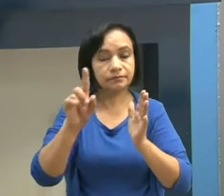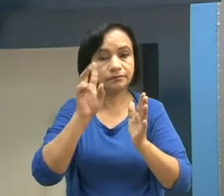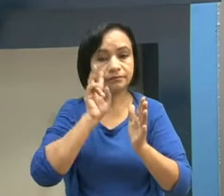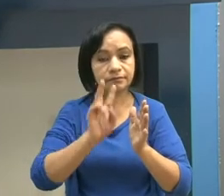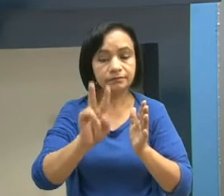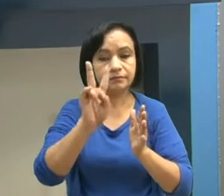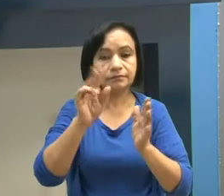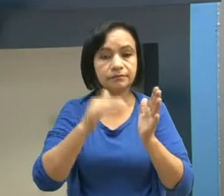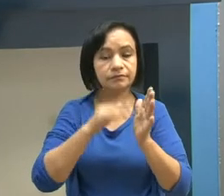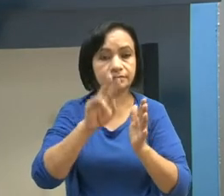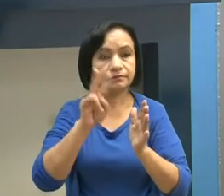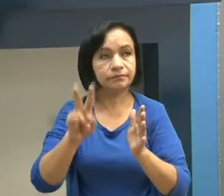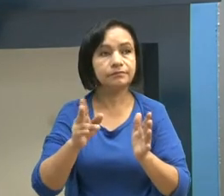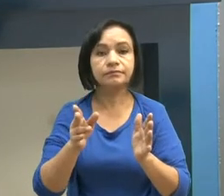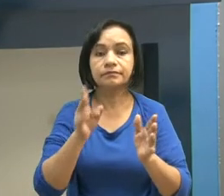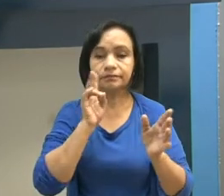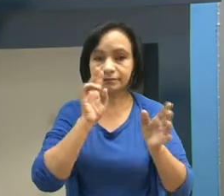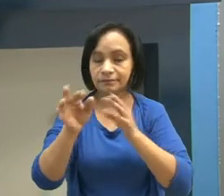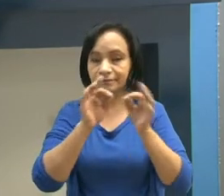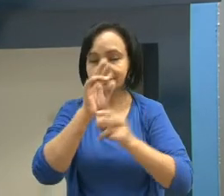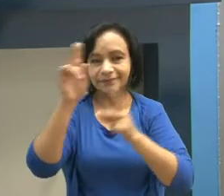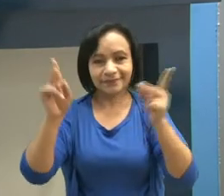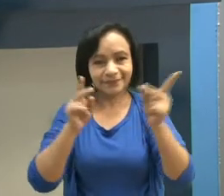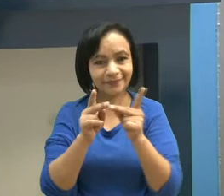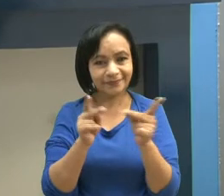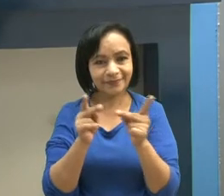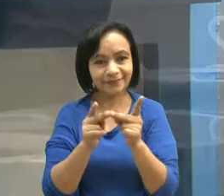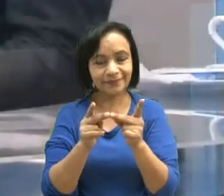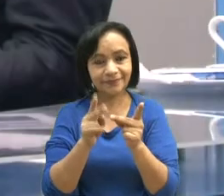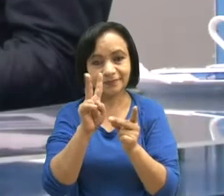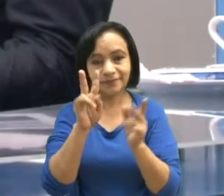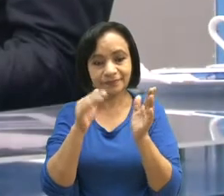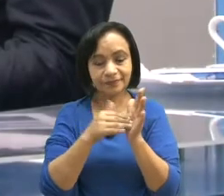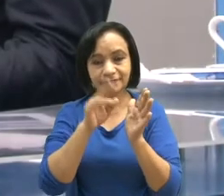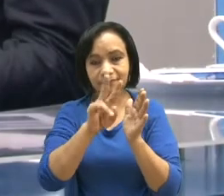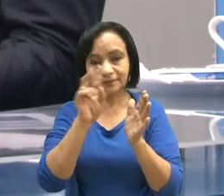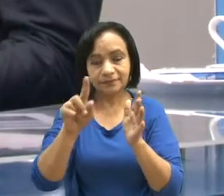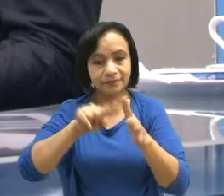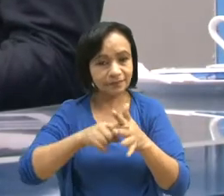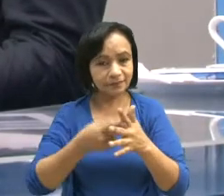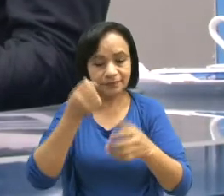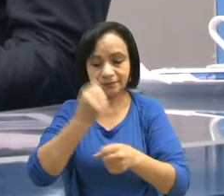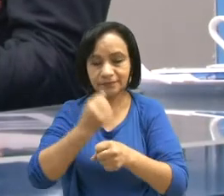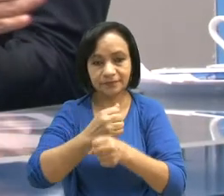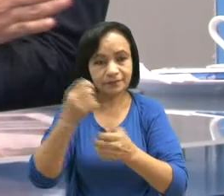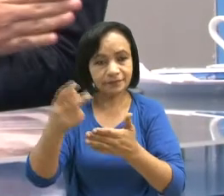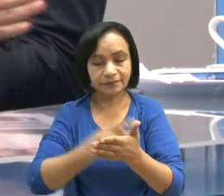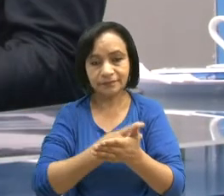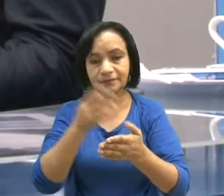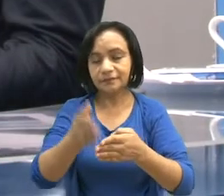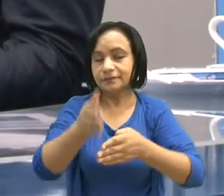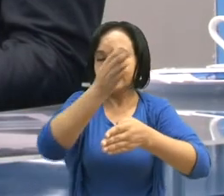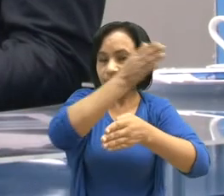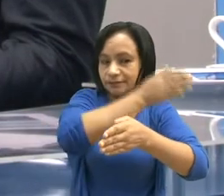del 2022. Sí, gracias, Alma, lo reflejas de una manera perfecta, ¿no? Porque no es que en el 2021 vamos a comenzar a hacer proyectos, ¿no? Esto viene de un